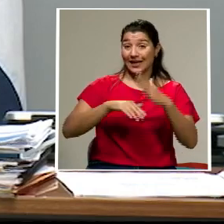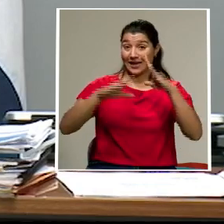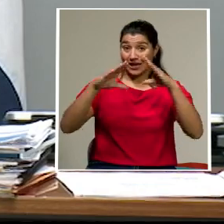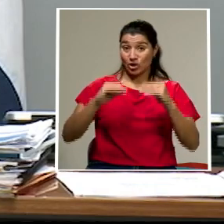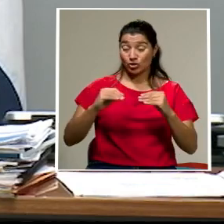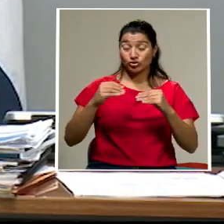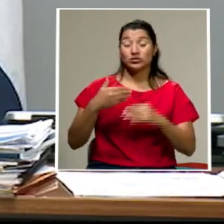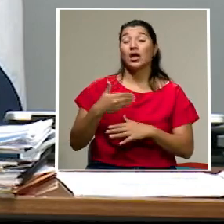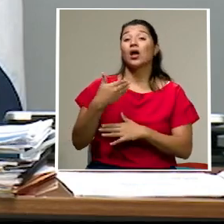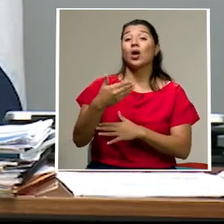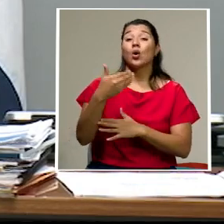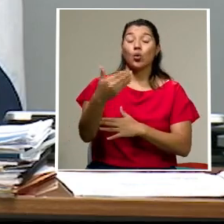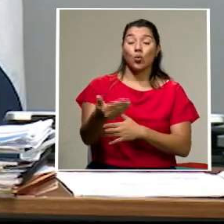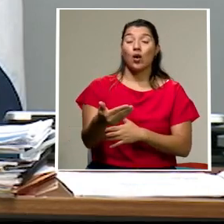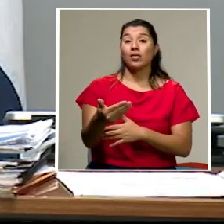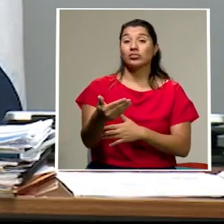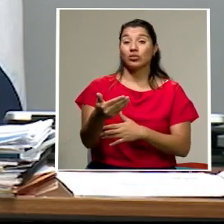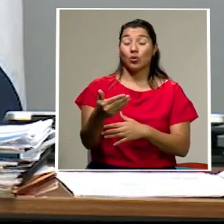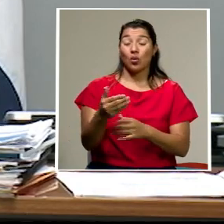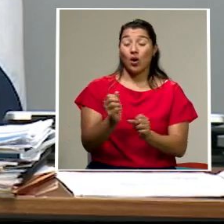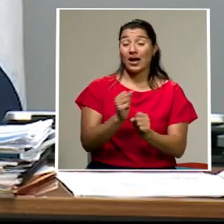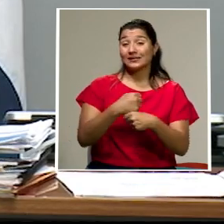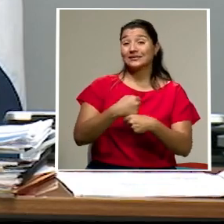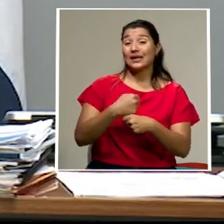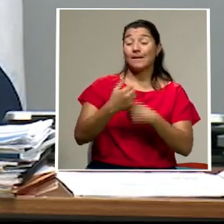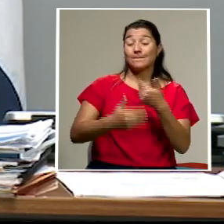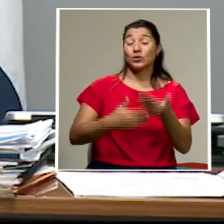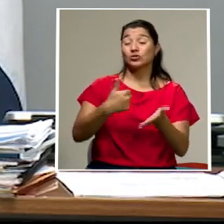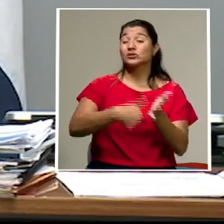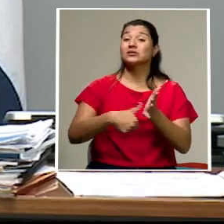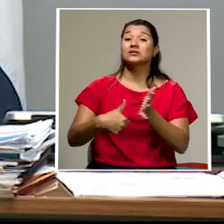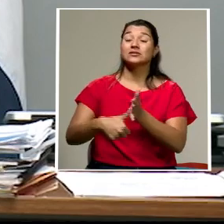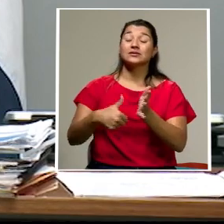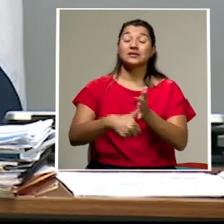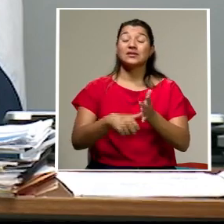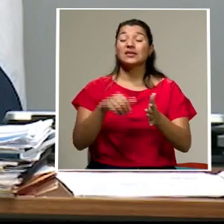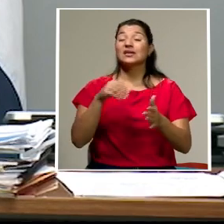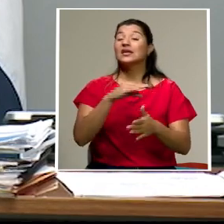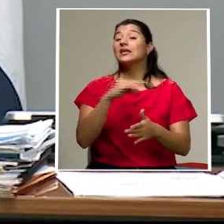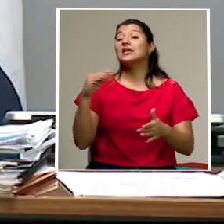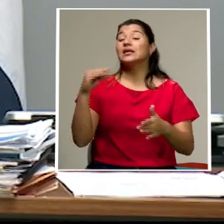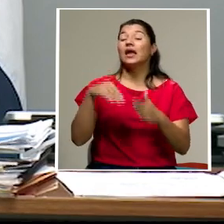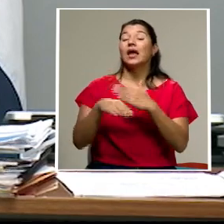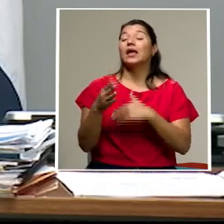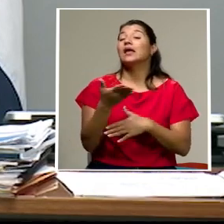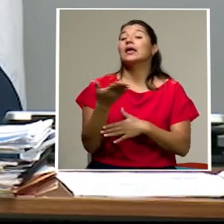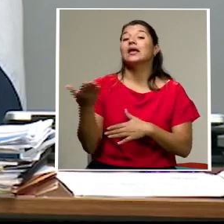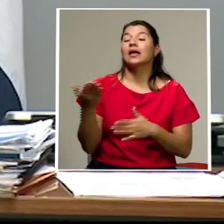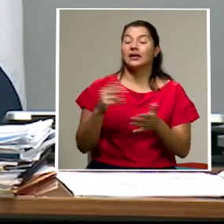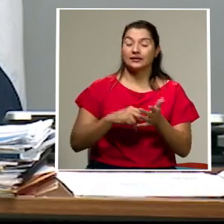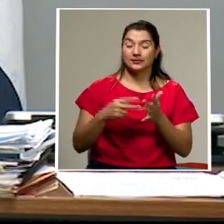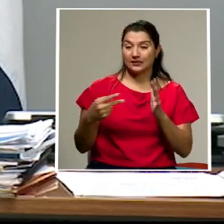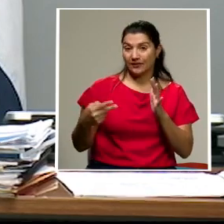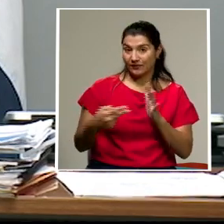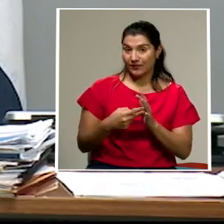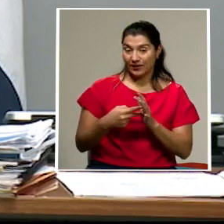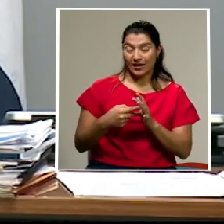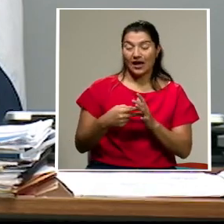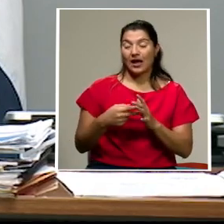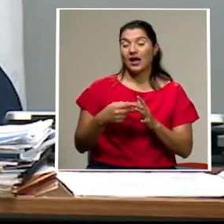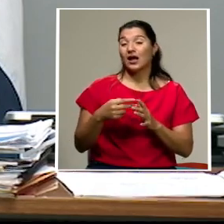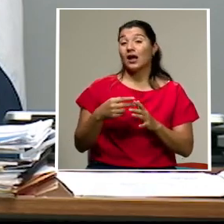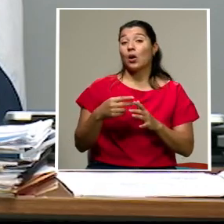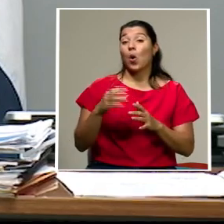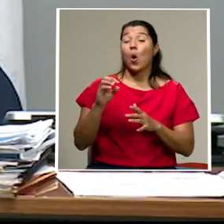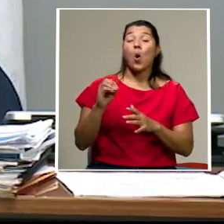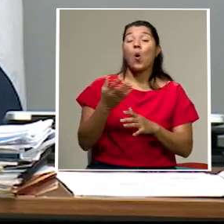se estaba pues dando esta votación y en qué consiste más o menos lo que finalmente se aprobó y lo que es